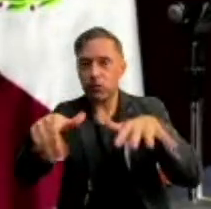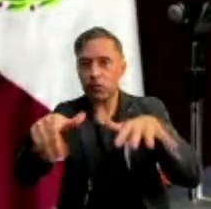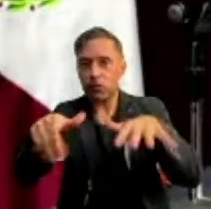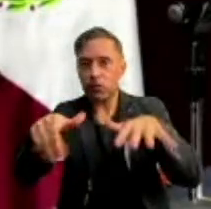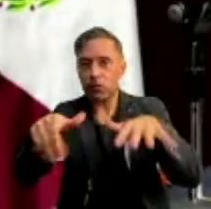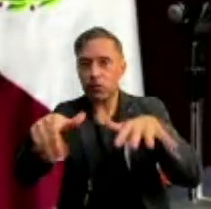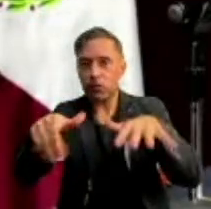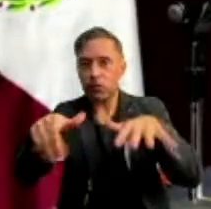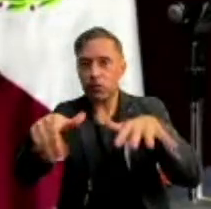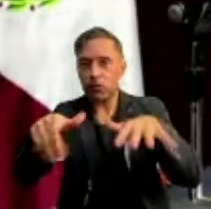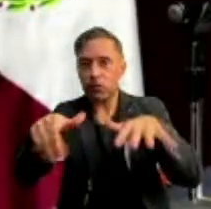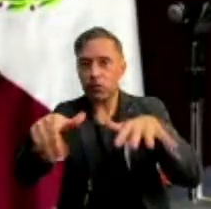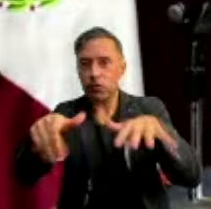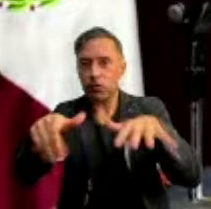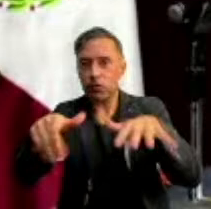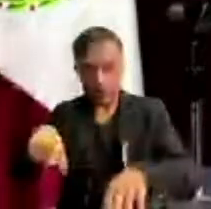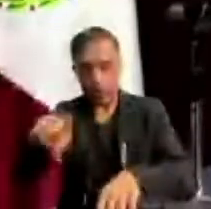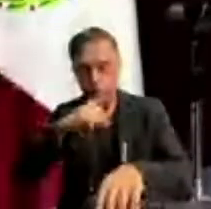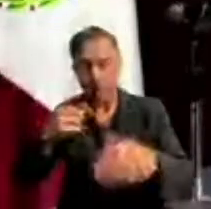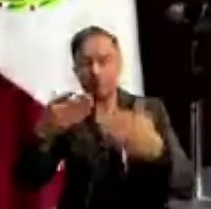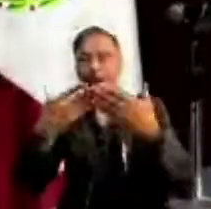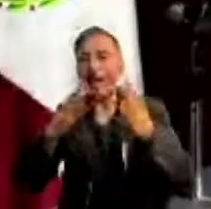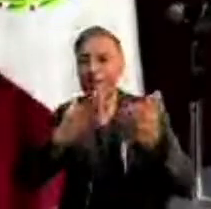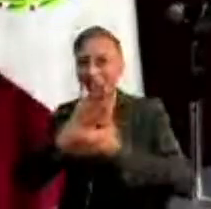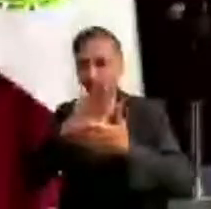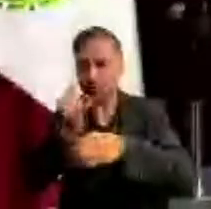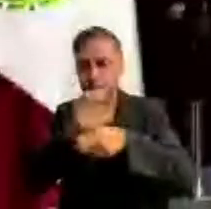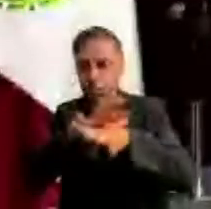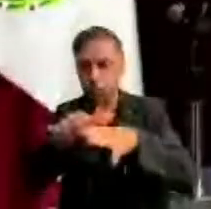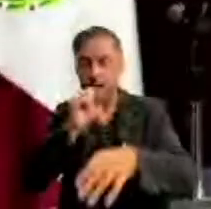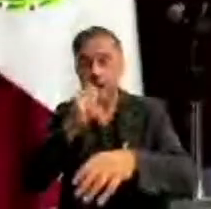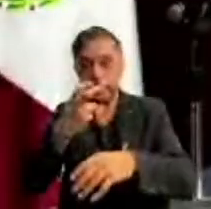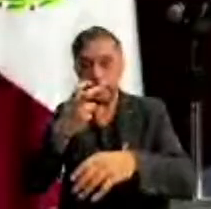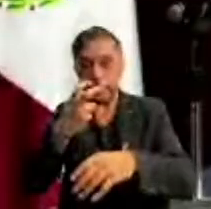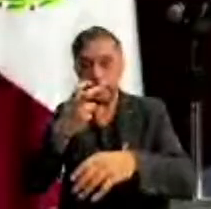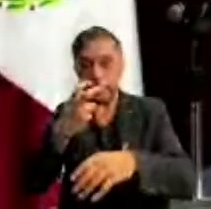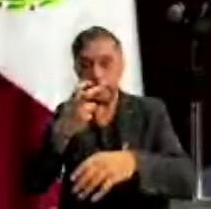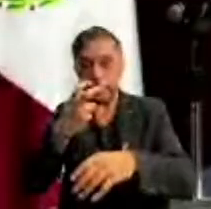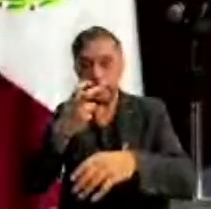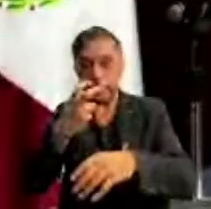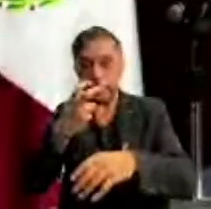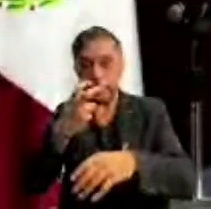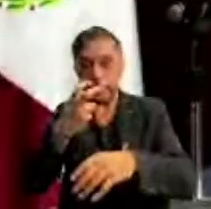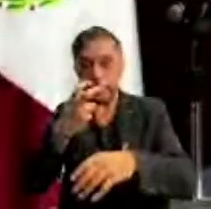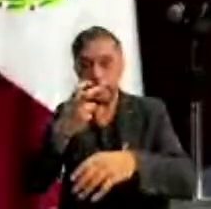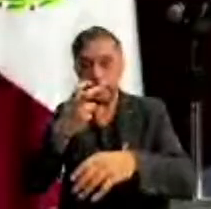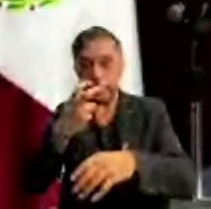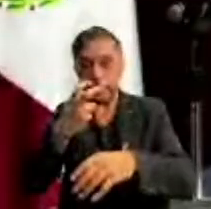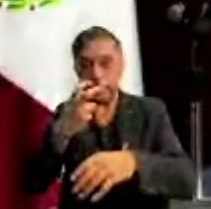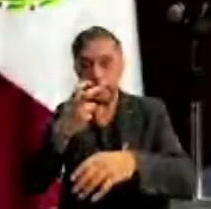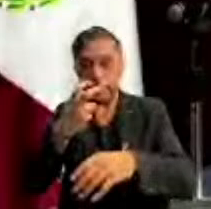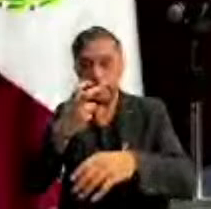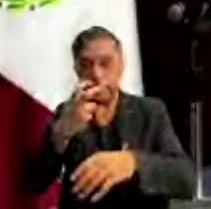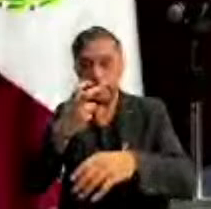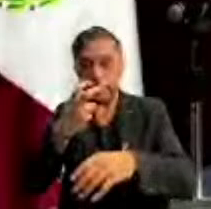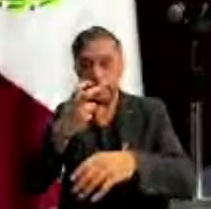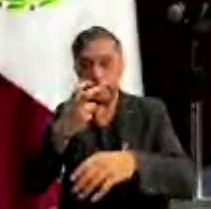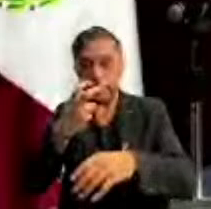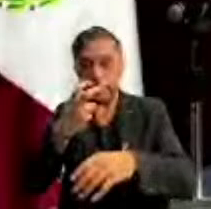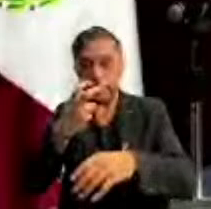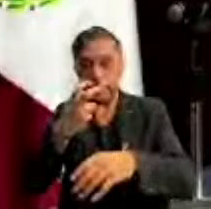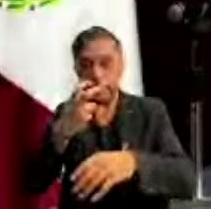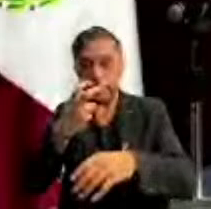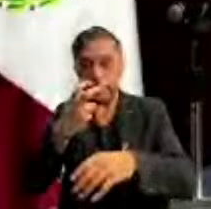pública y con ello el involucramiento de la ciudadanía en la toma de decisiones sea necesaria la reforma